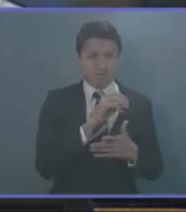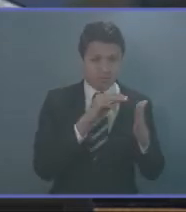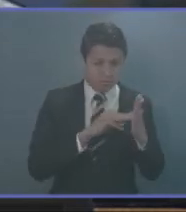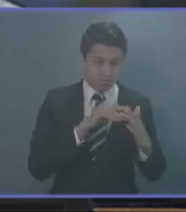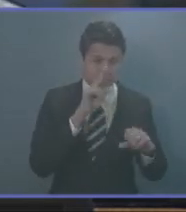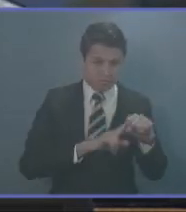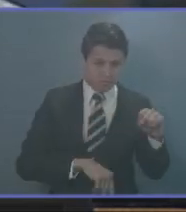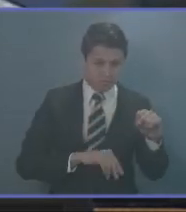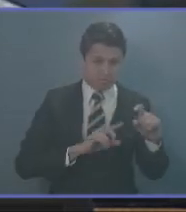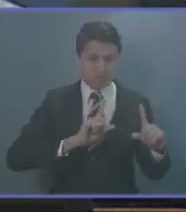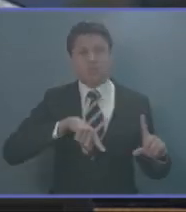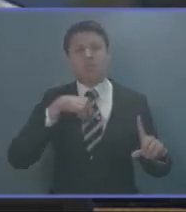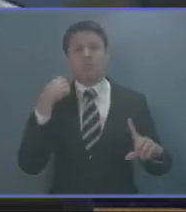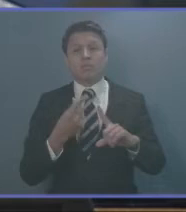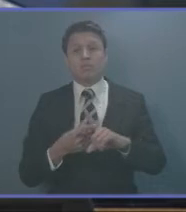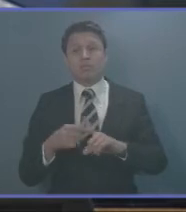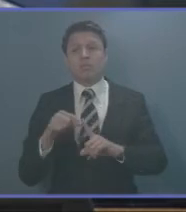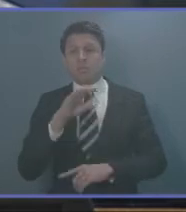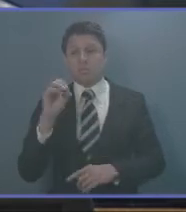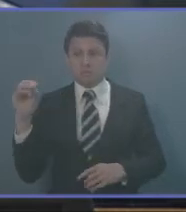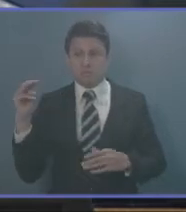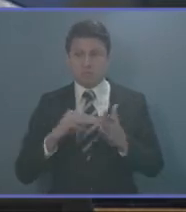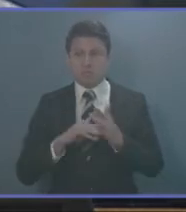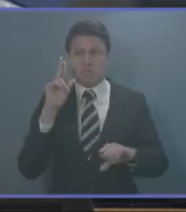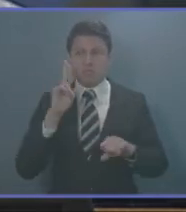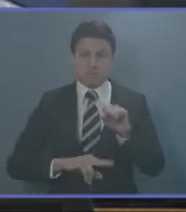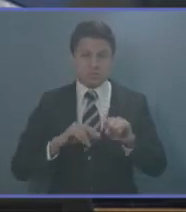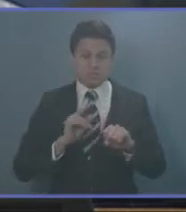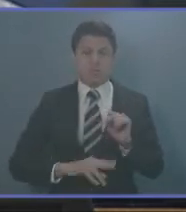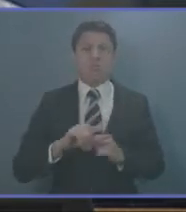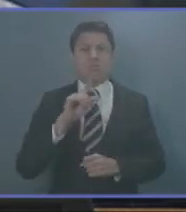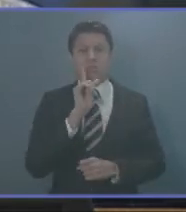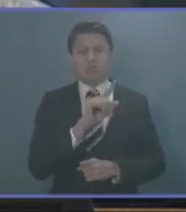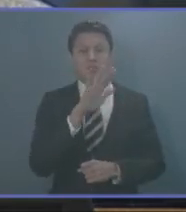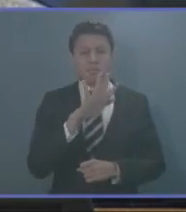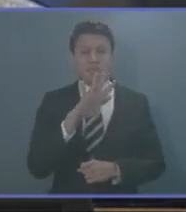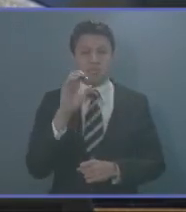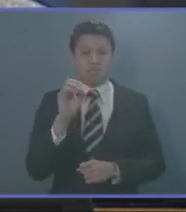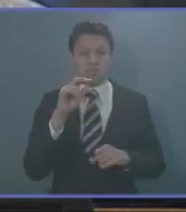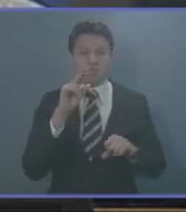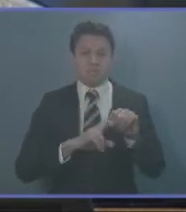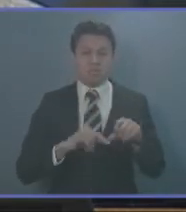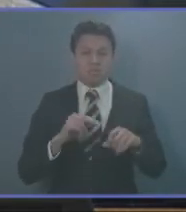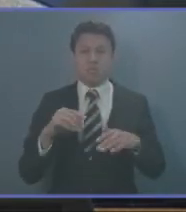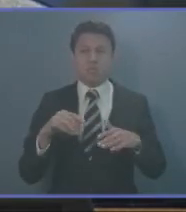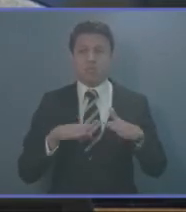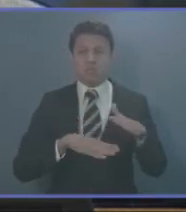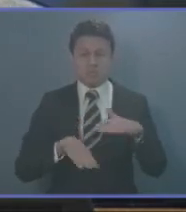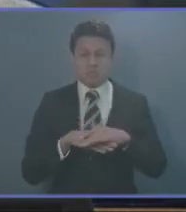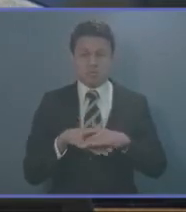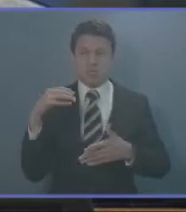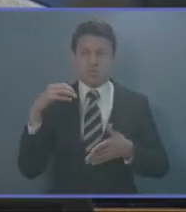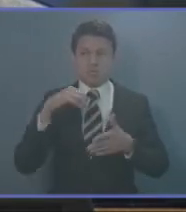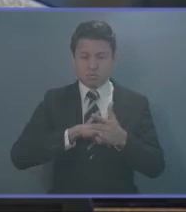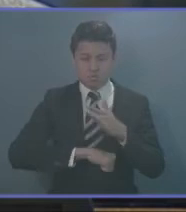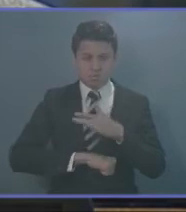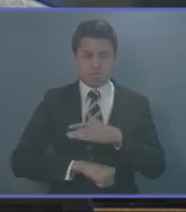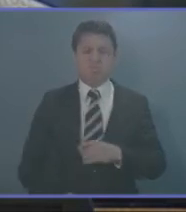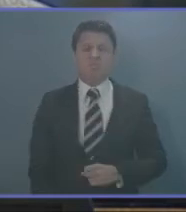dólares con un centavo hasta 100.000 dólares, 150 dólares como cuota fija,